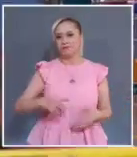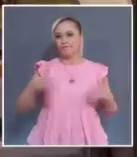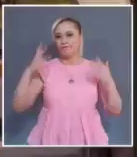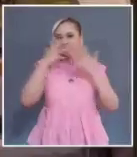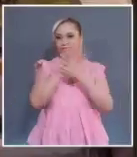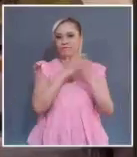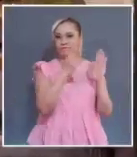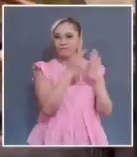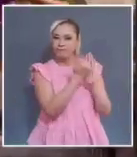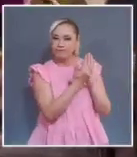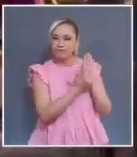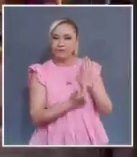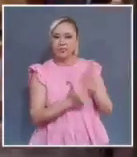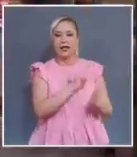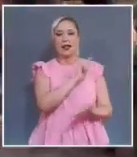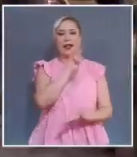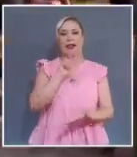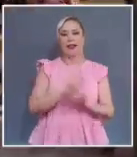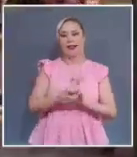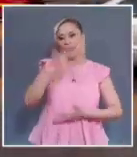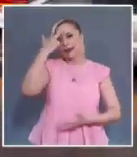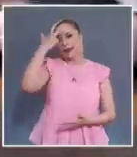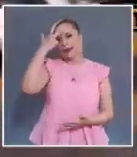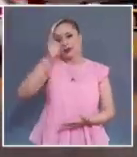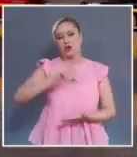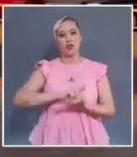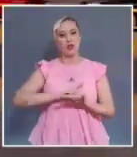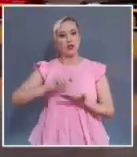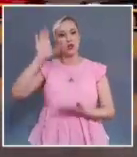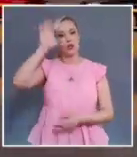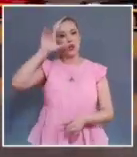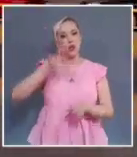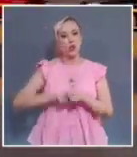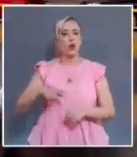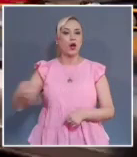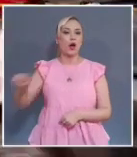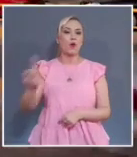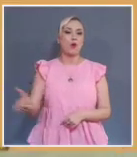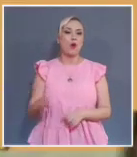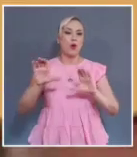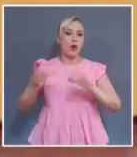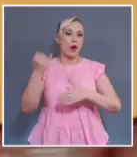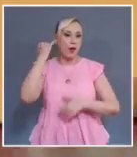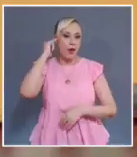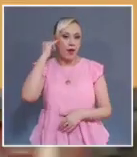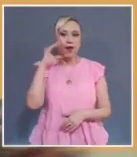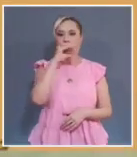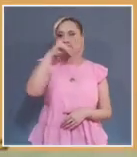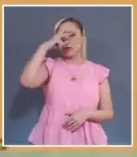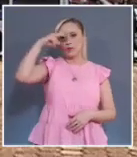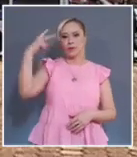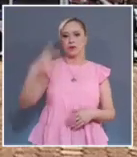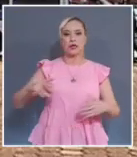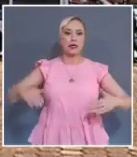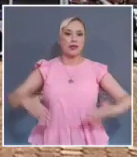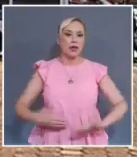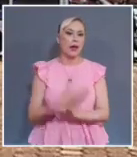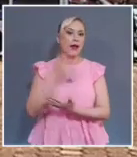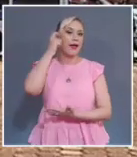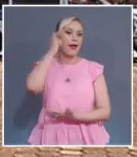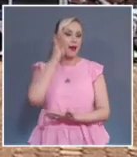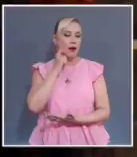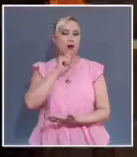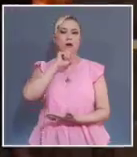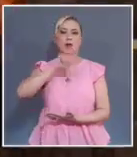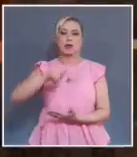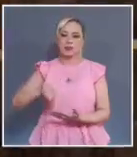de Reconocimiento, Derechos y Cultura de los Pueblos y Comunidades Indígenas y Afromexicanas de Guerrero, de la Ley de Salud para